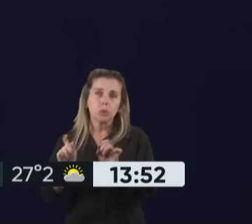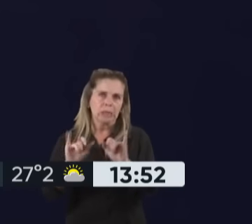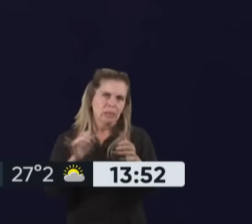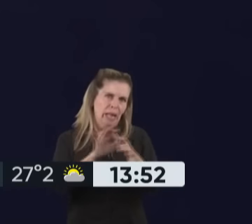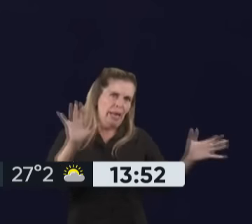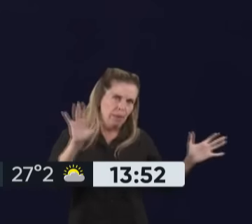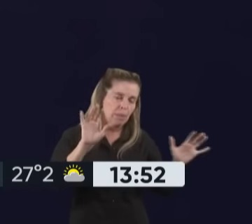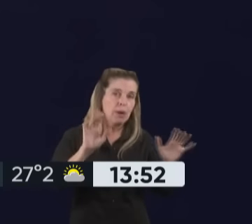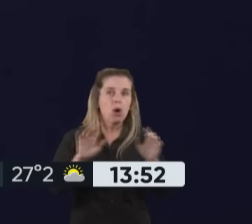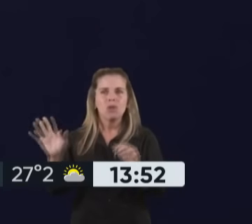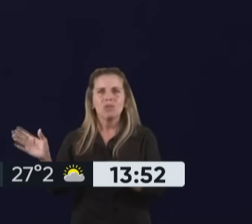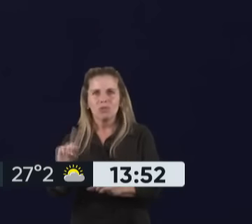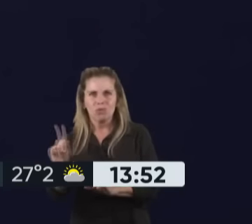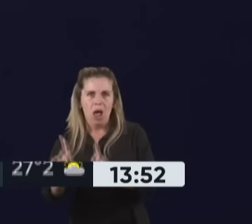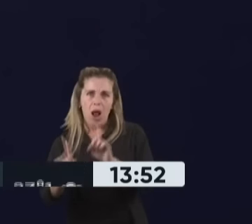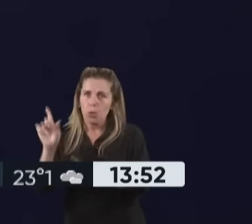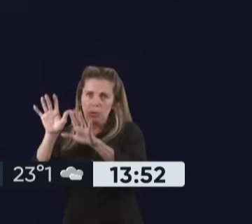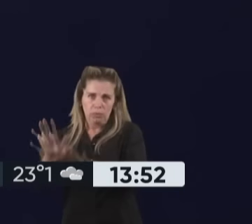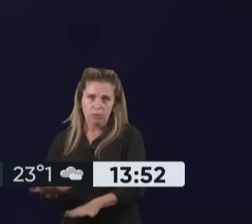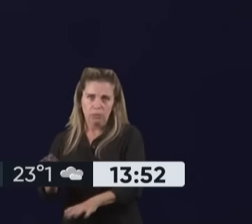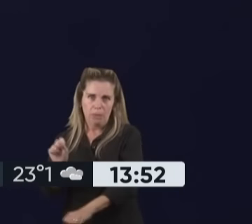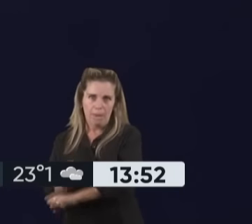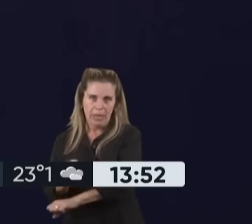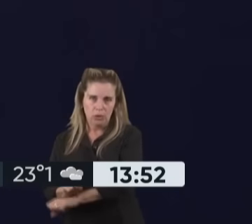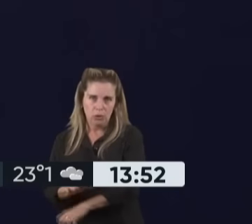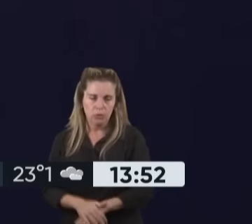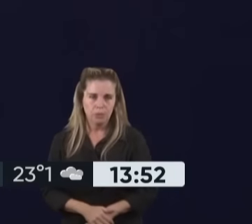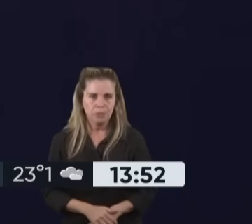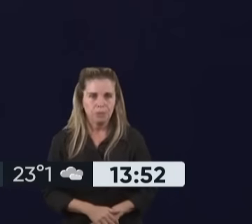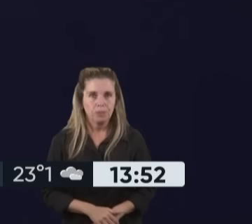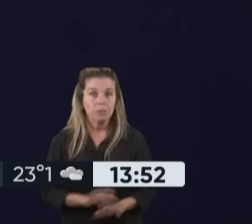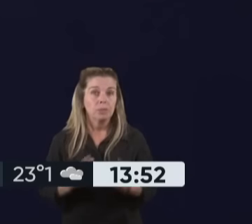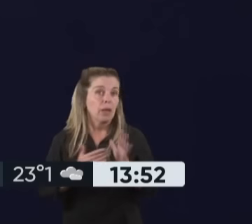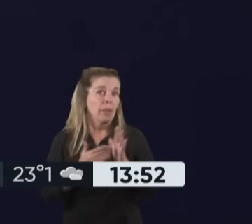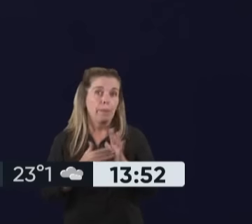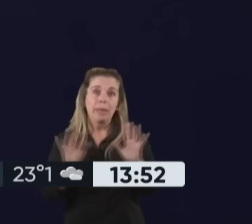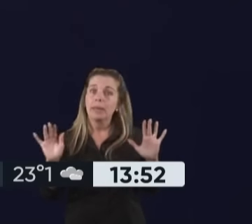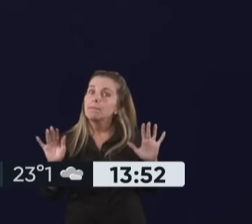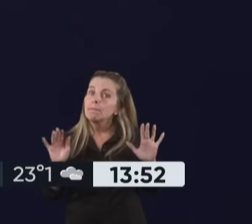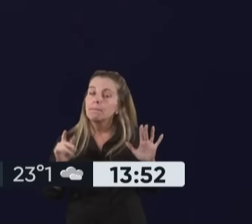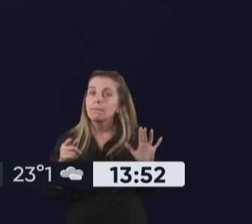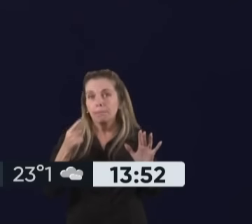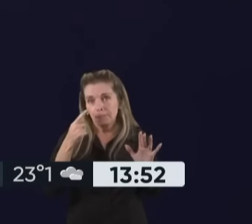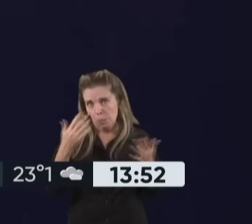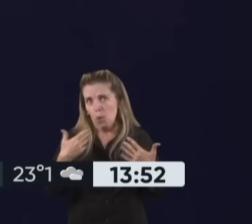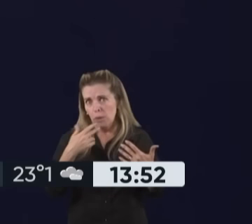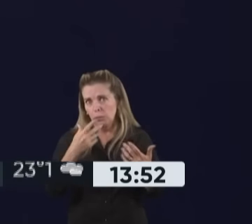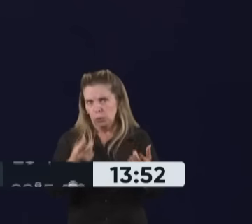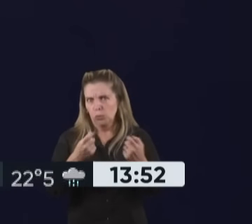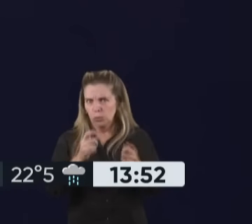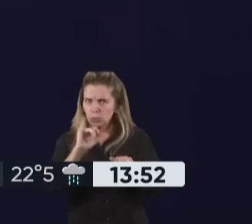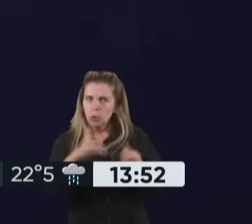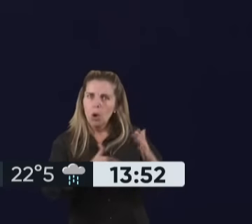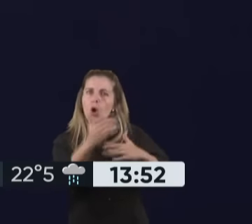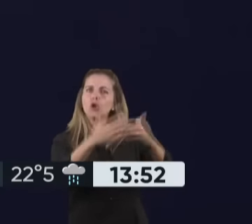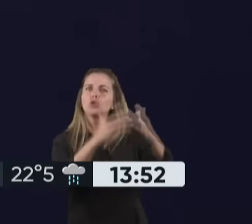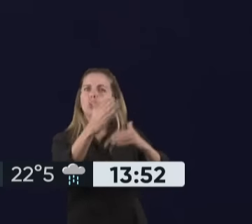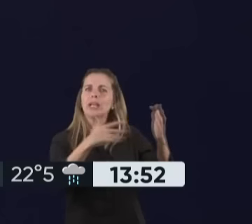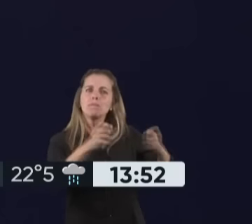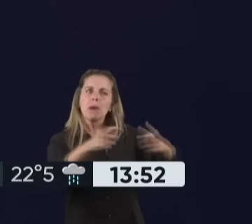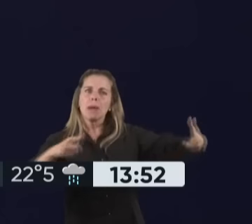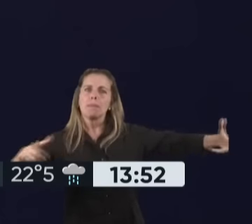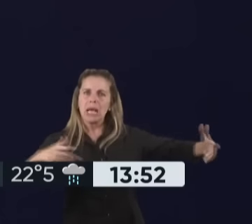del tipo de delito que cometen. Habrá que construir más cárceles, pero preferimos delincuentes